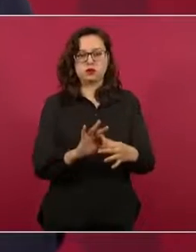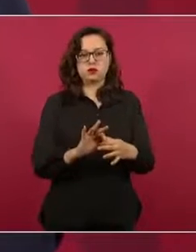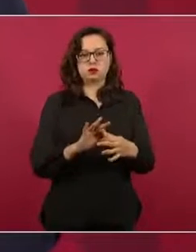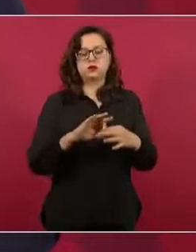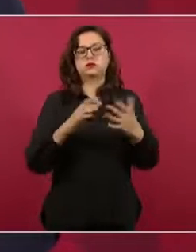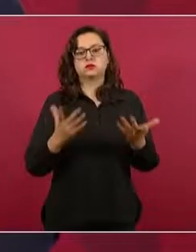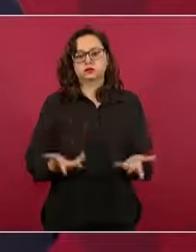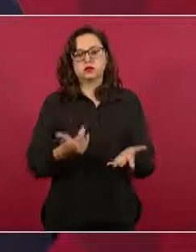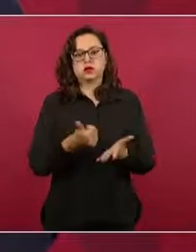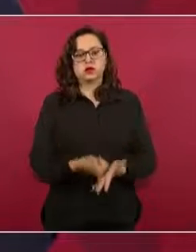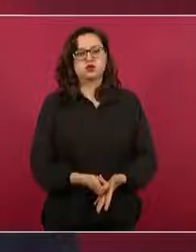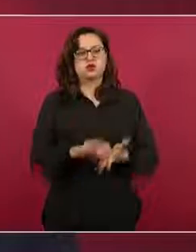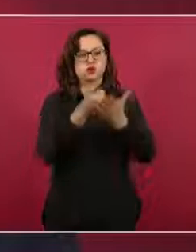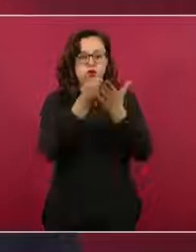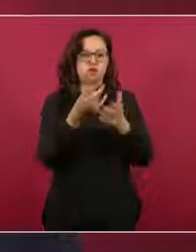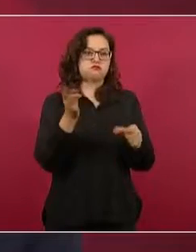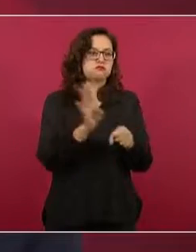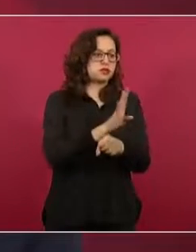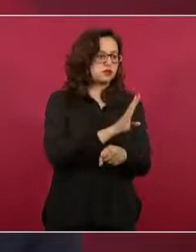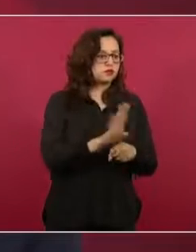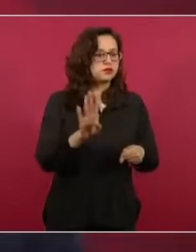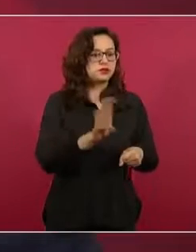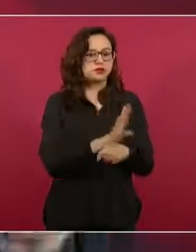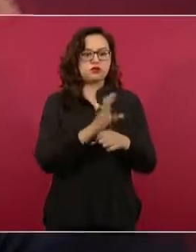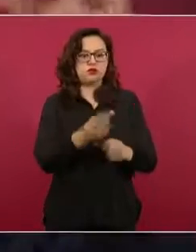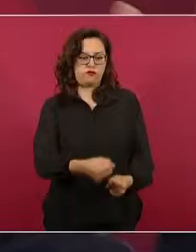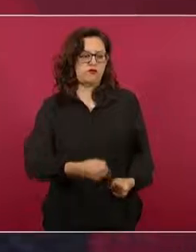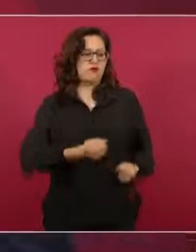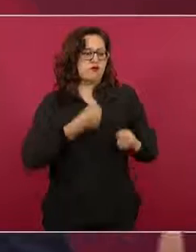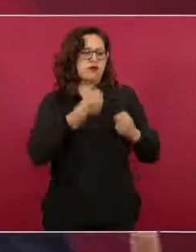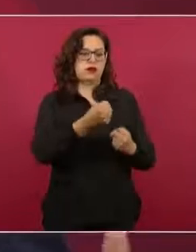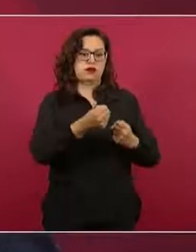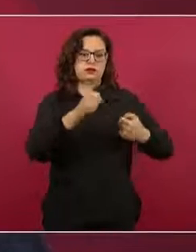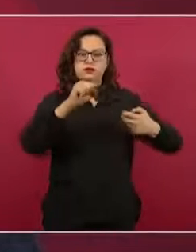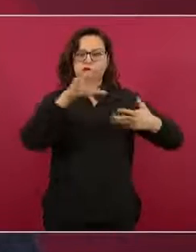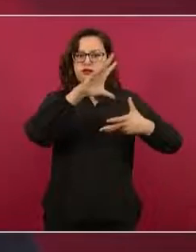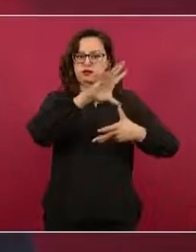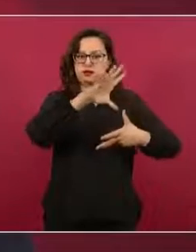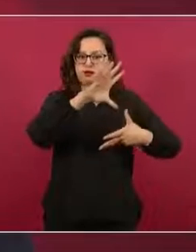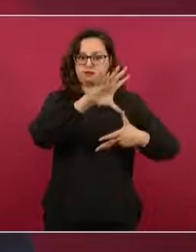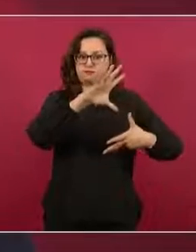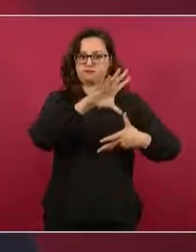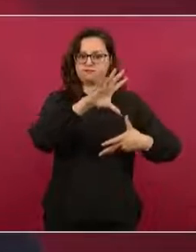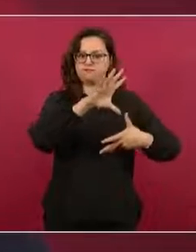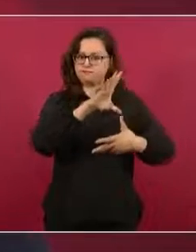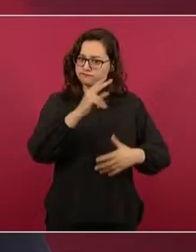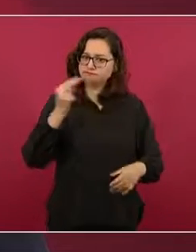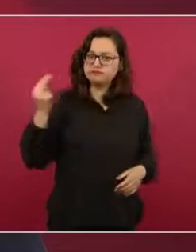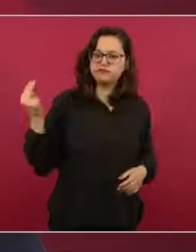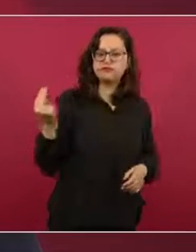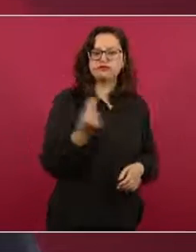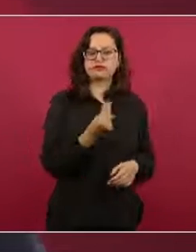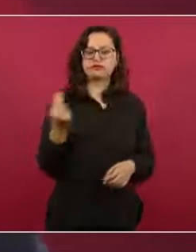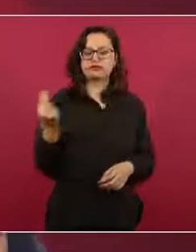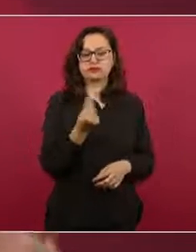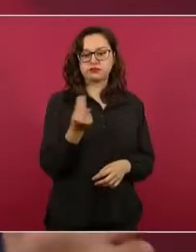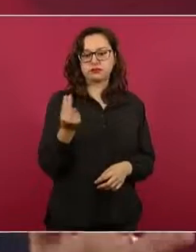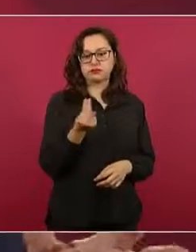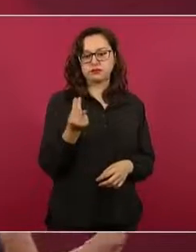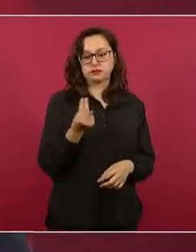ayudar, beneficiar, fortalecer como región en el mundo. Ese